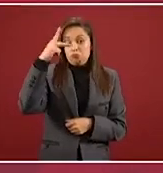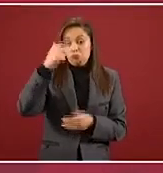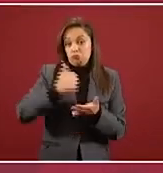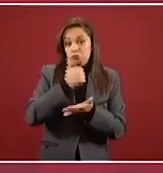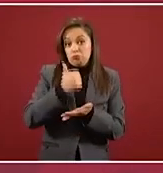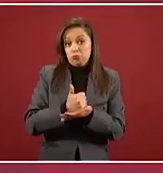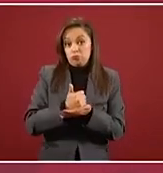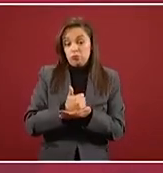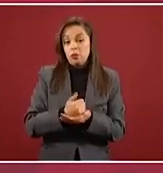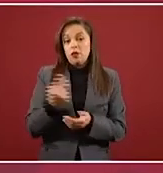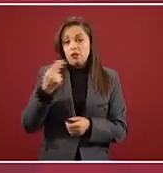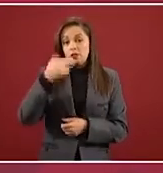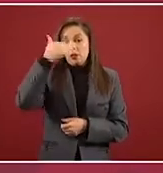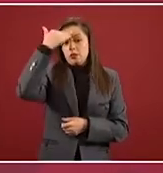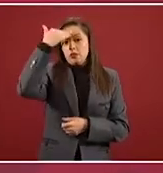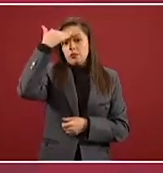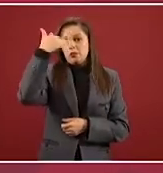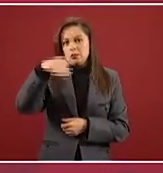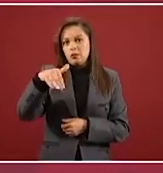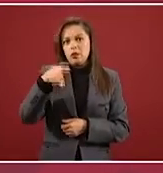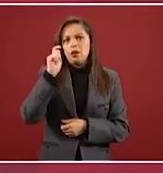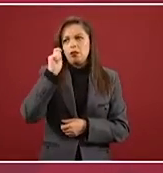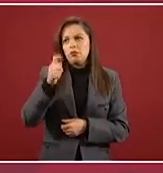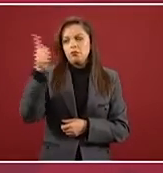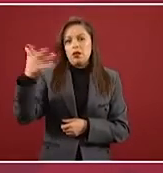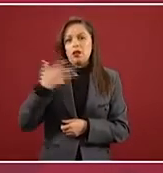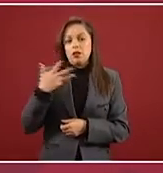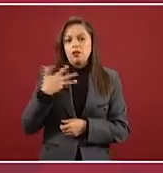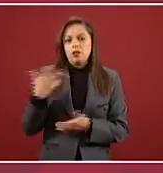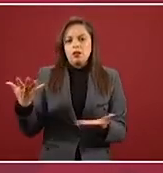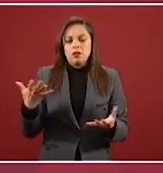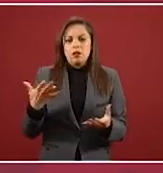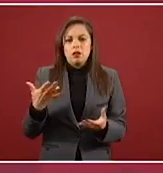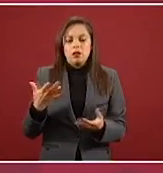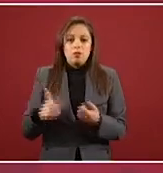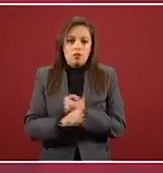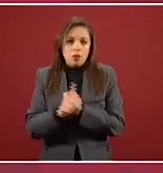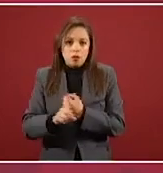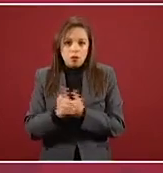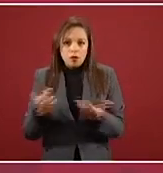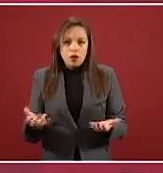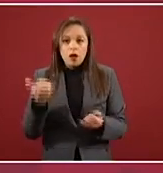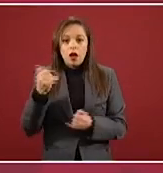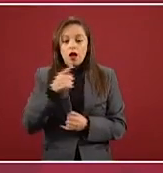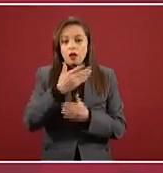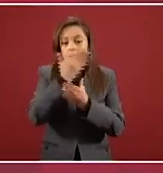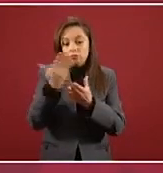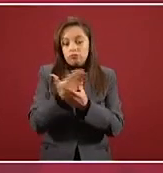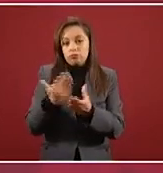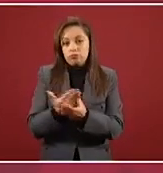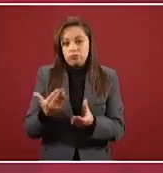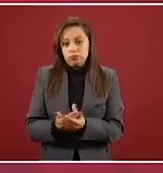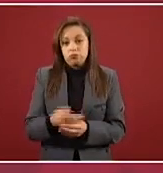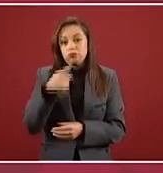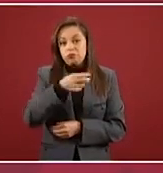conocer lo que está sucediendo y los antecedentes sobre estos casos.